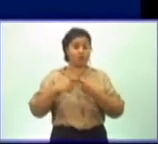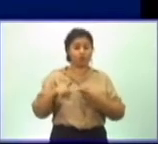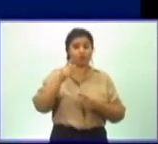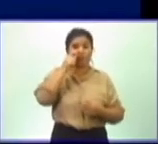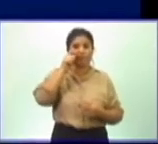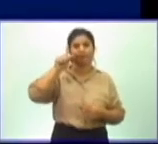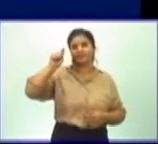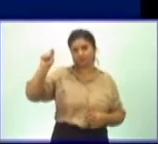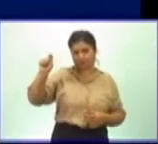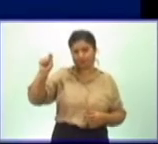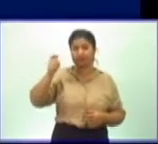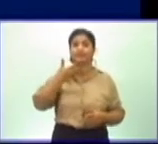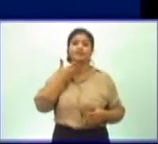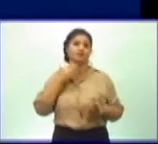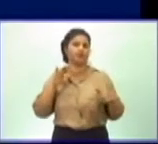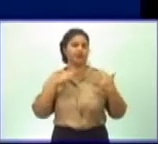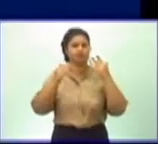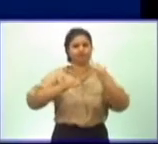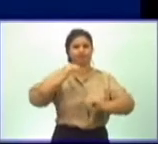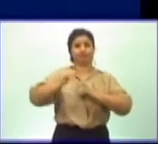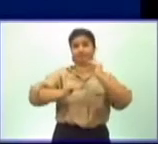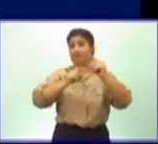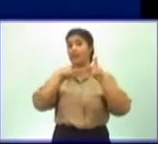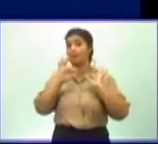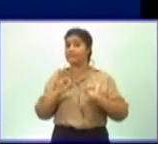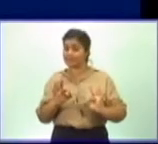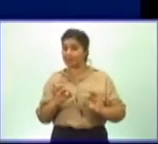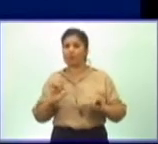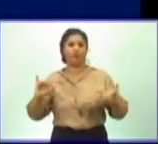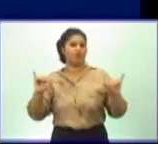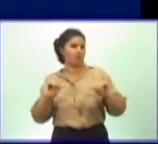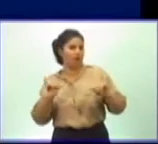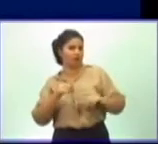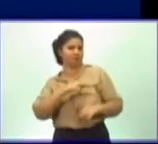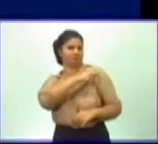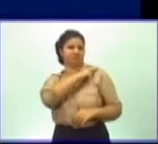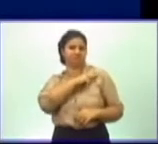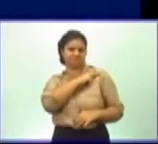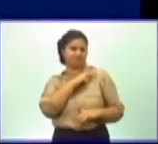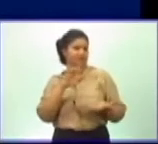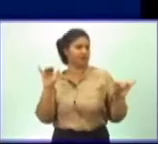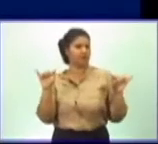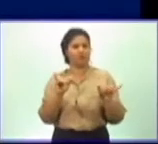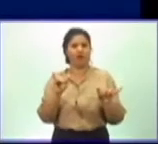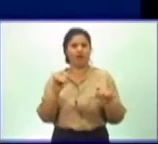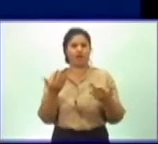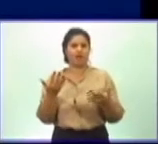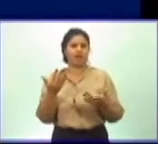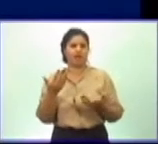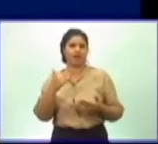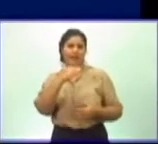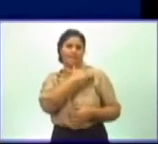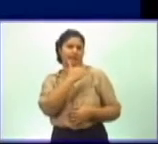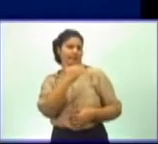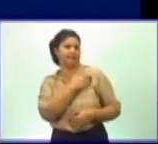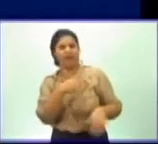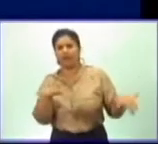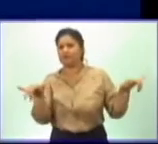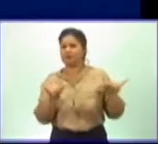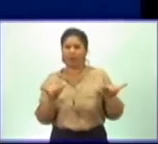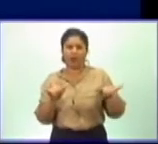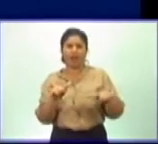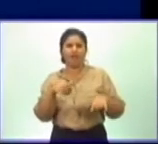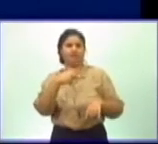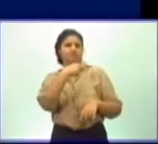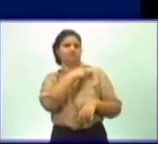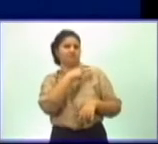la sociedad, es decir, de ascender en la escala social, que esto fue un problema que se vino arrastrando en Francia incluso hasta